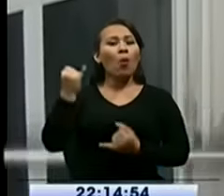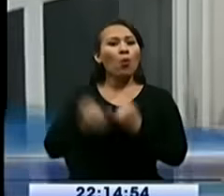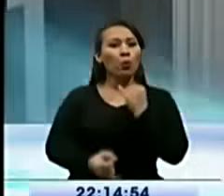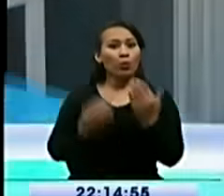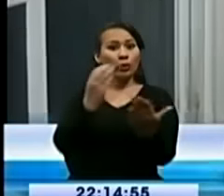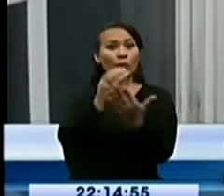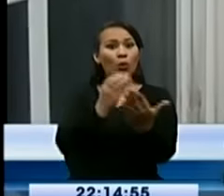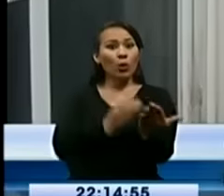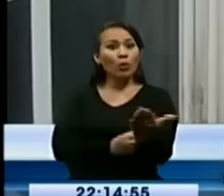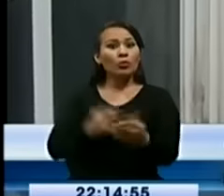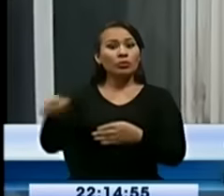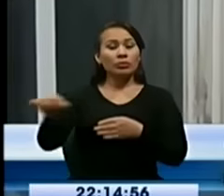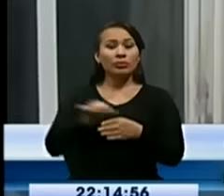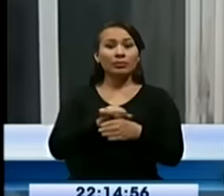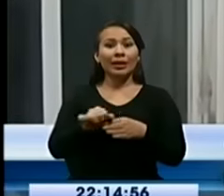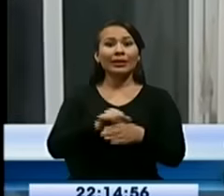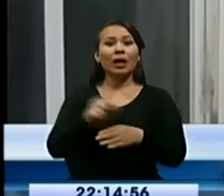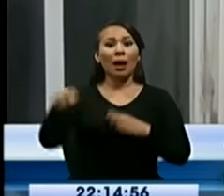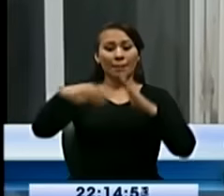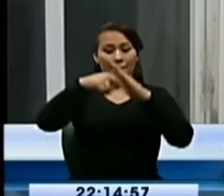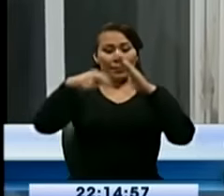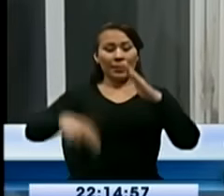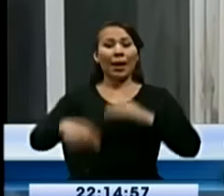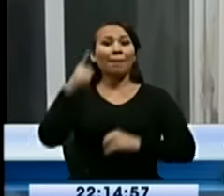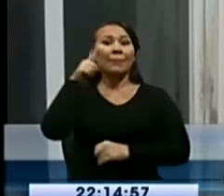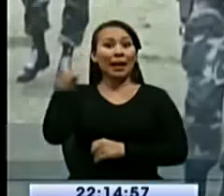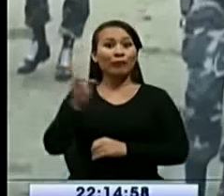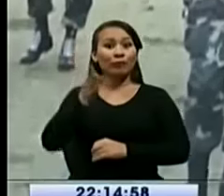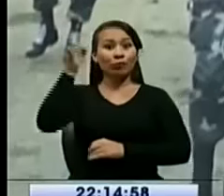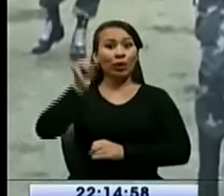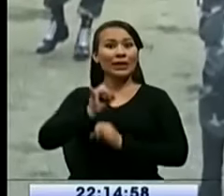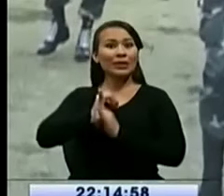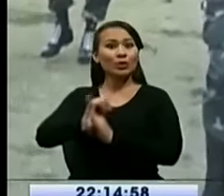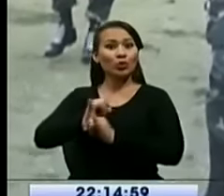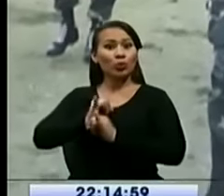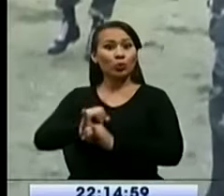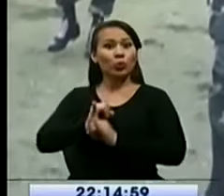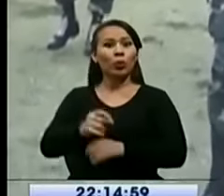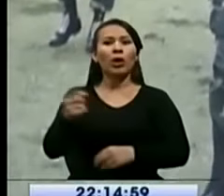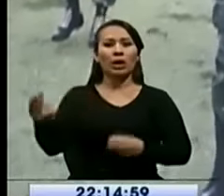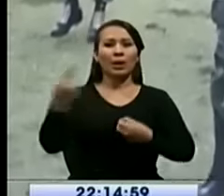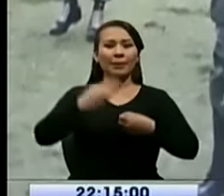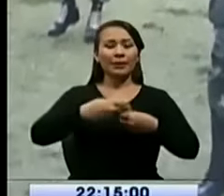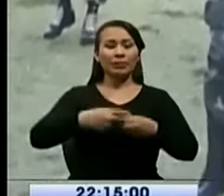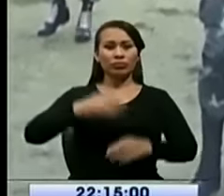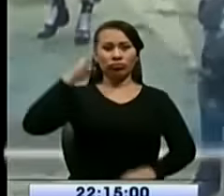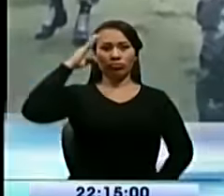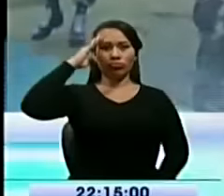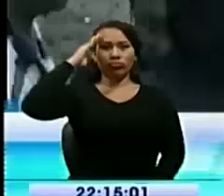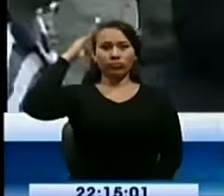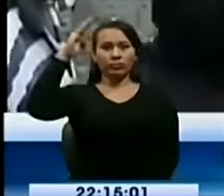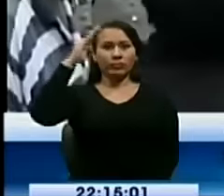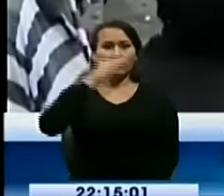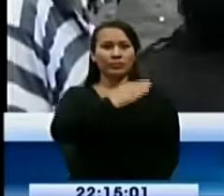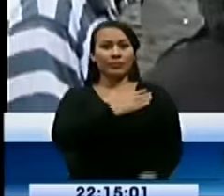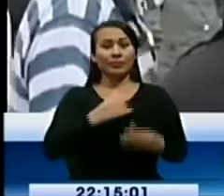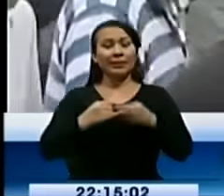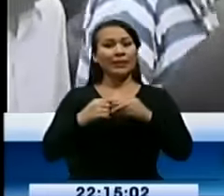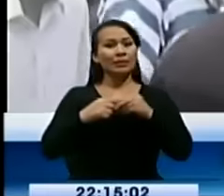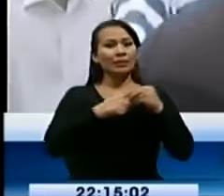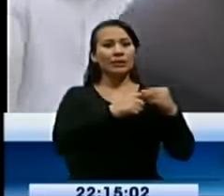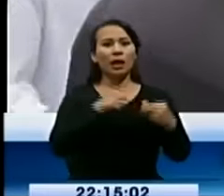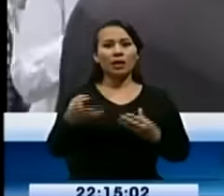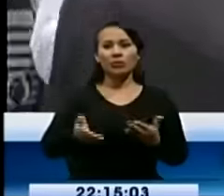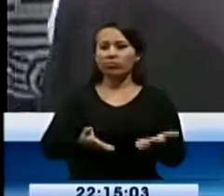estaba realizando era maestro de salto, el último que le faltaba. El sargento pertenecía a las fuerzas especiales, su vida la dedicó a